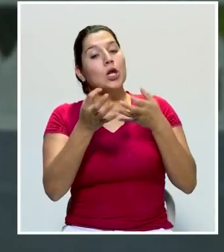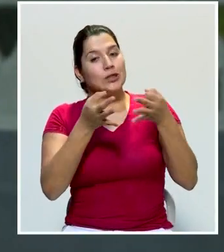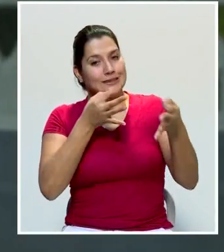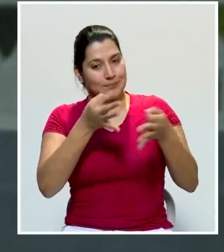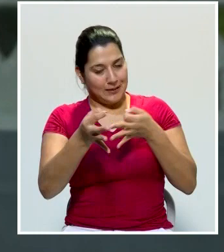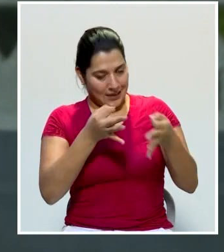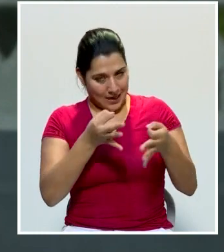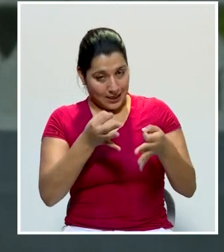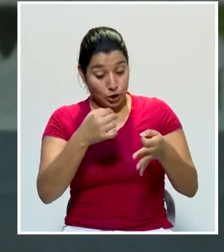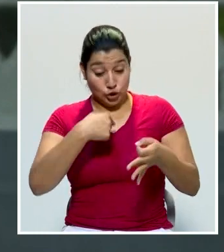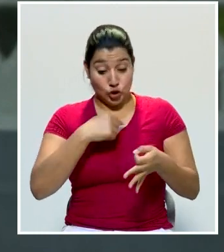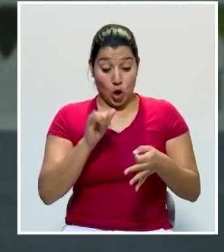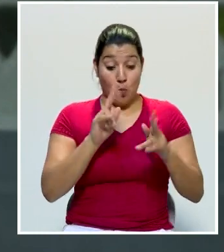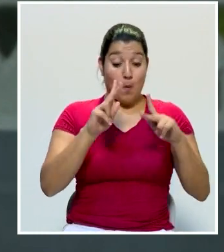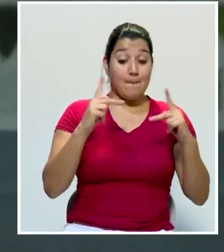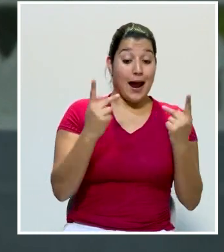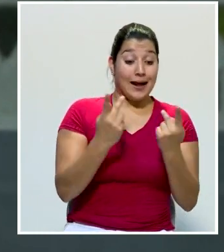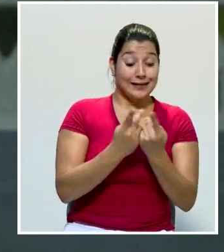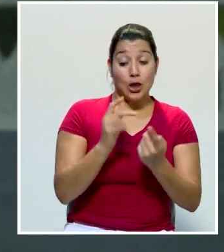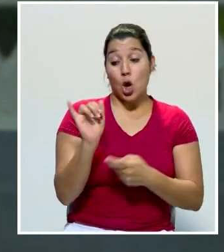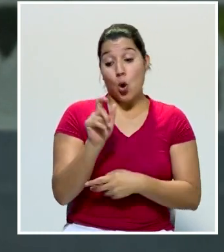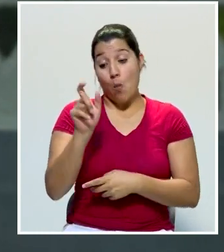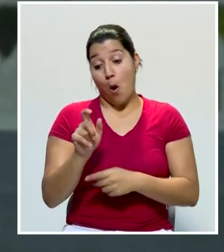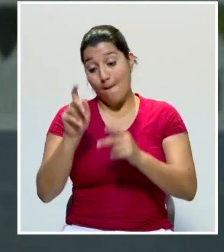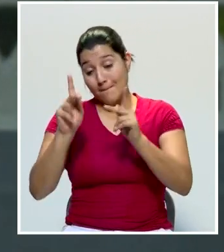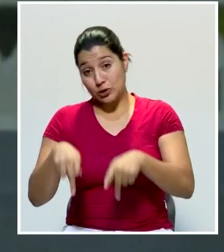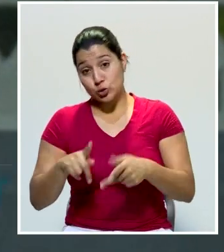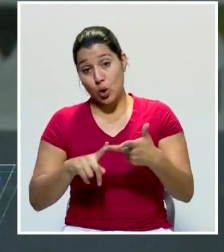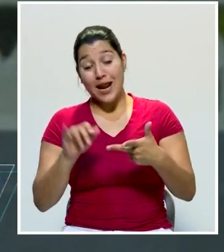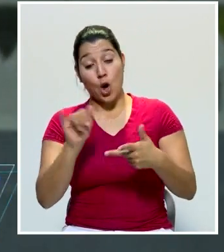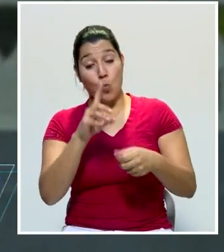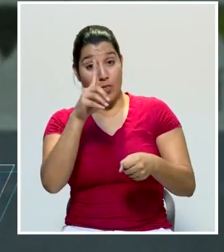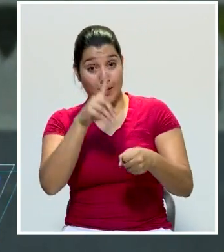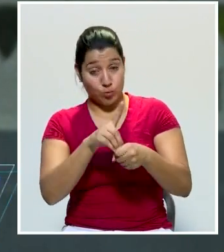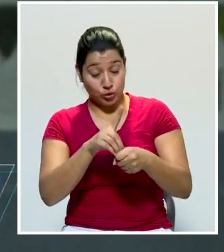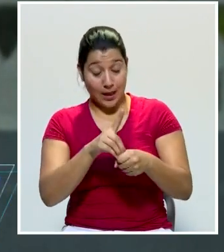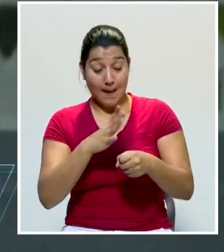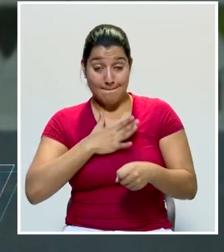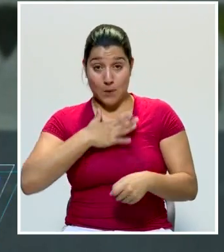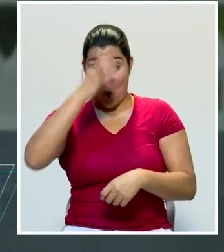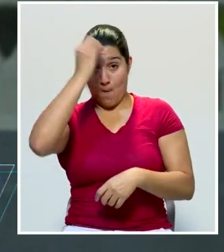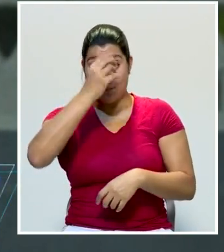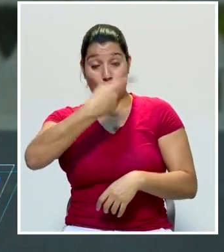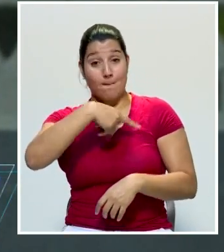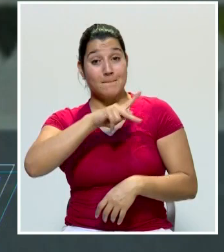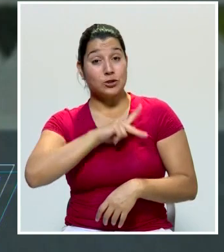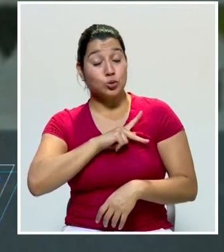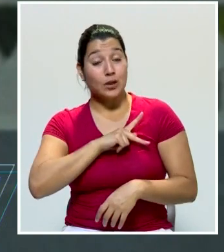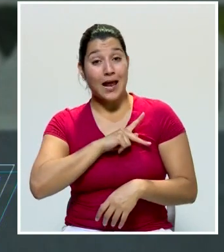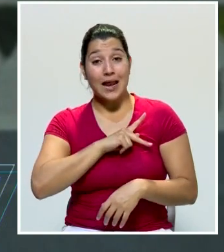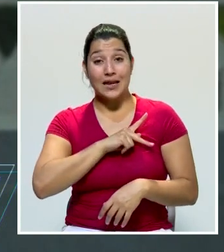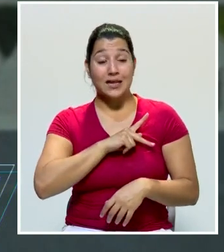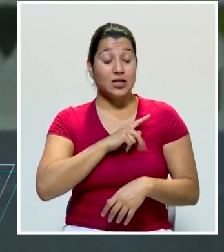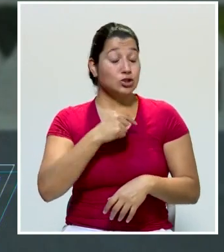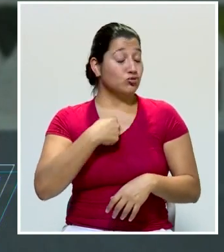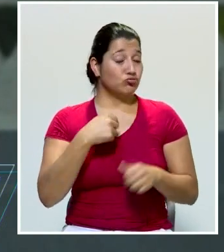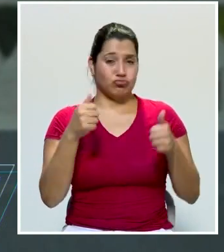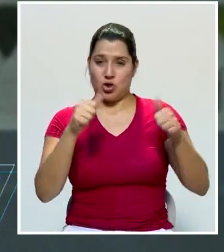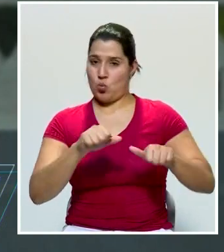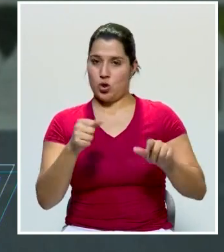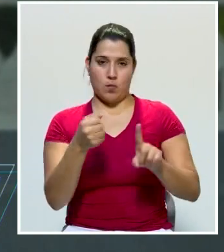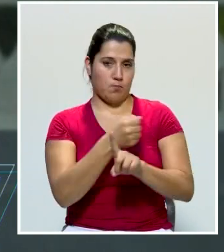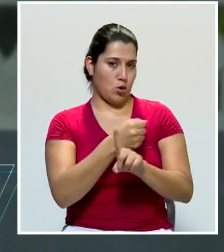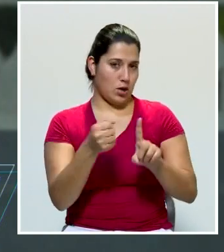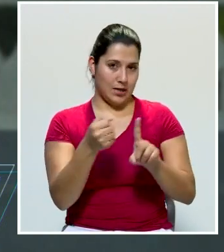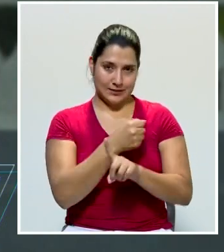como persona, pero como diputada de la República y a título personal, sí, todo lo que es violencia